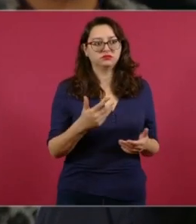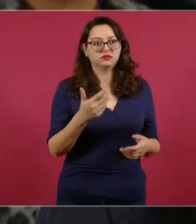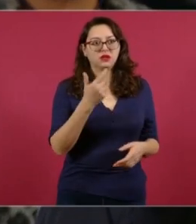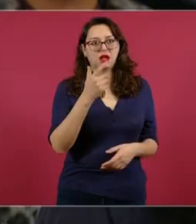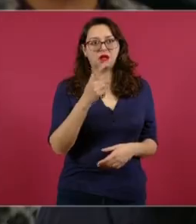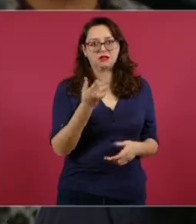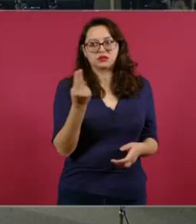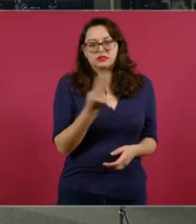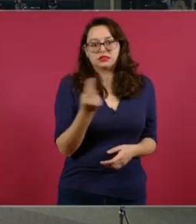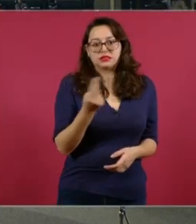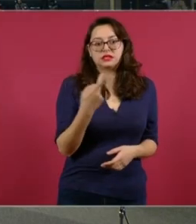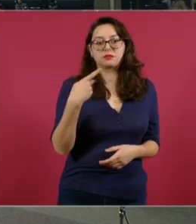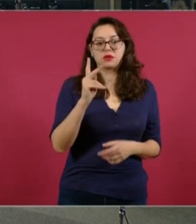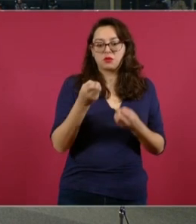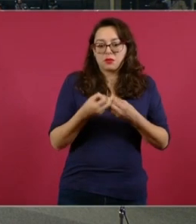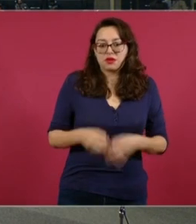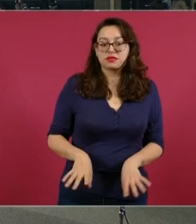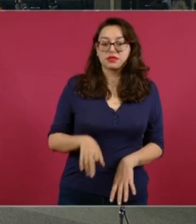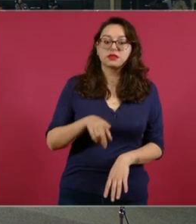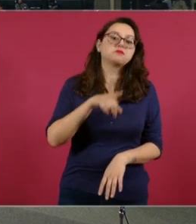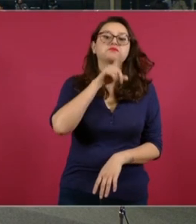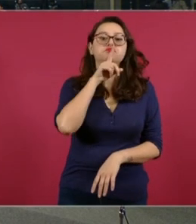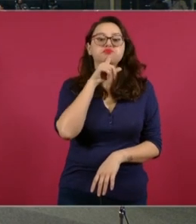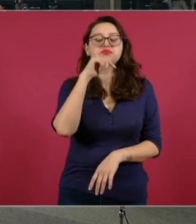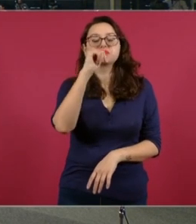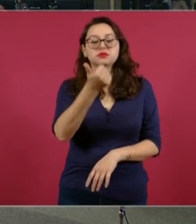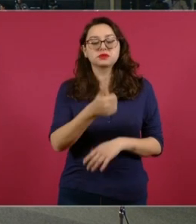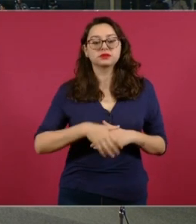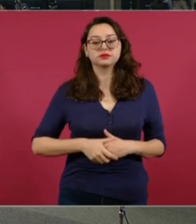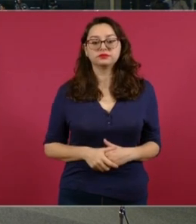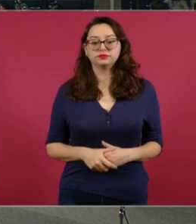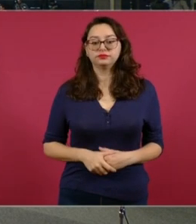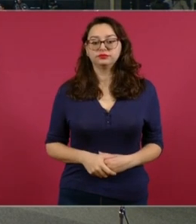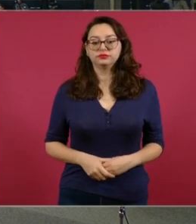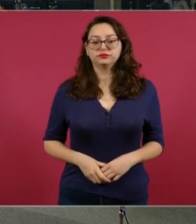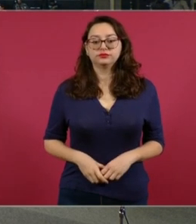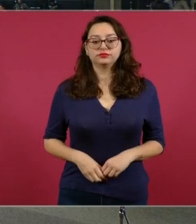actividades, señor? Es una